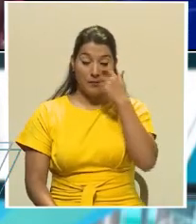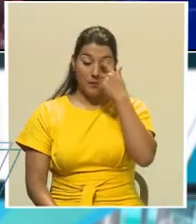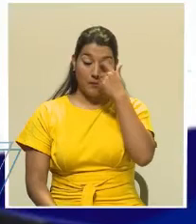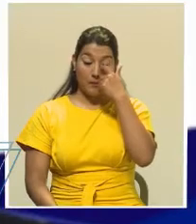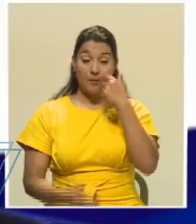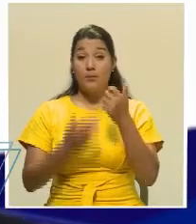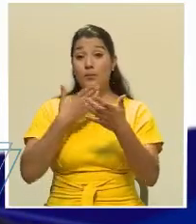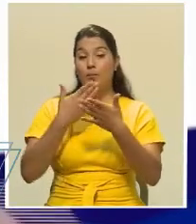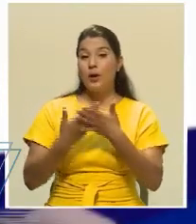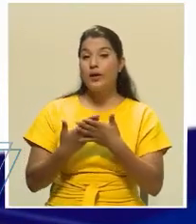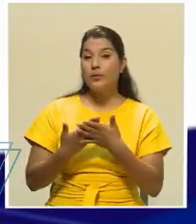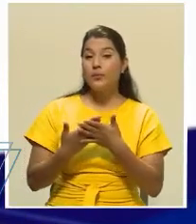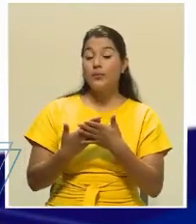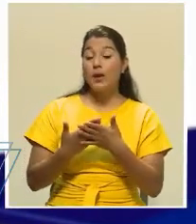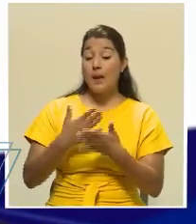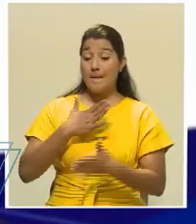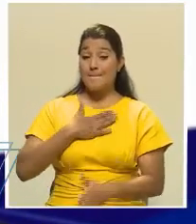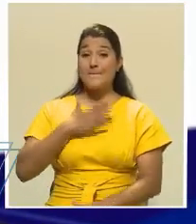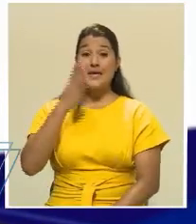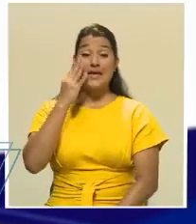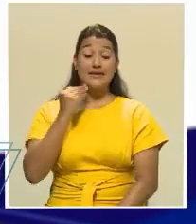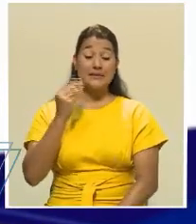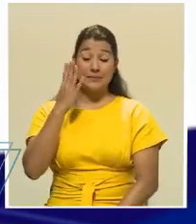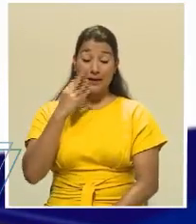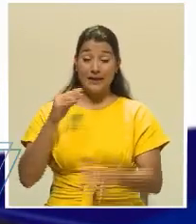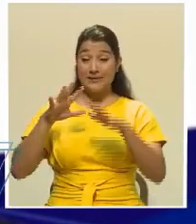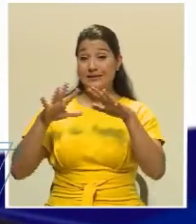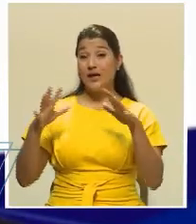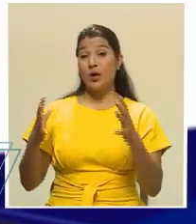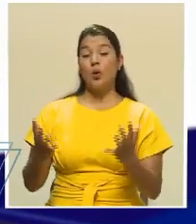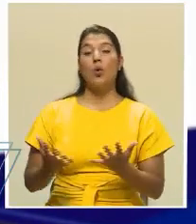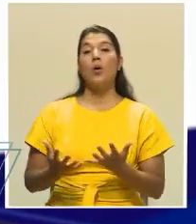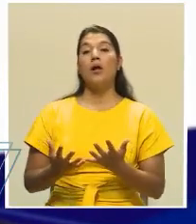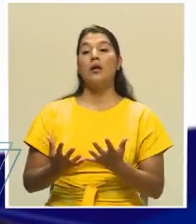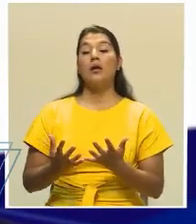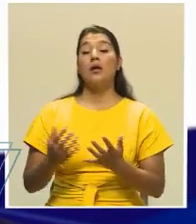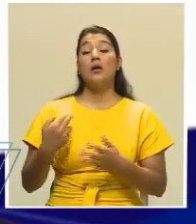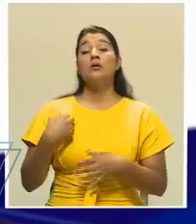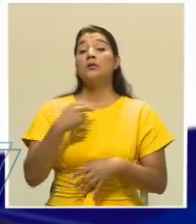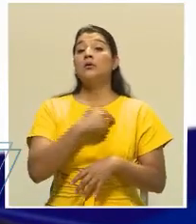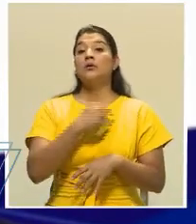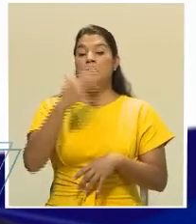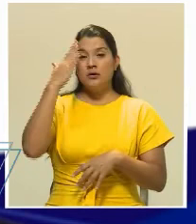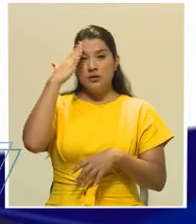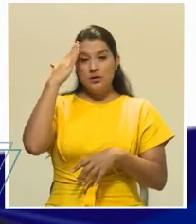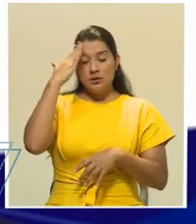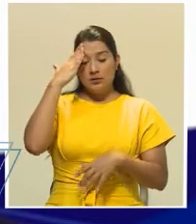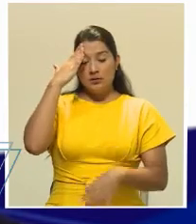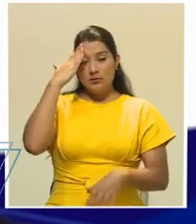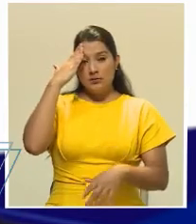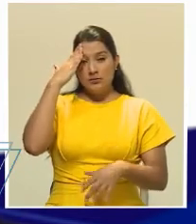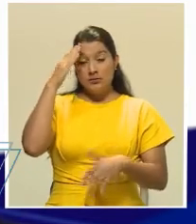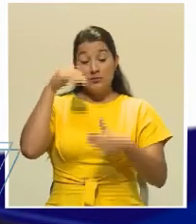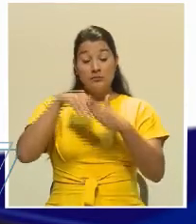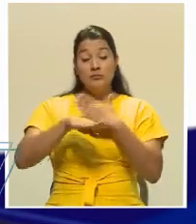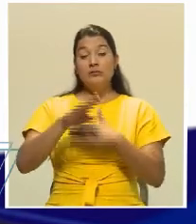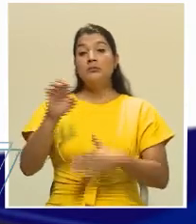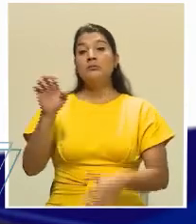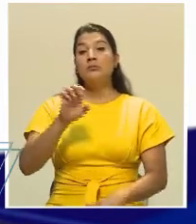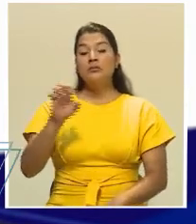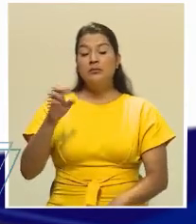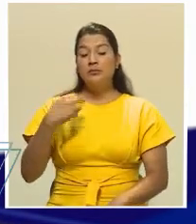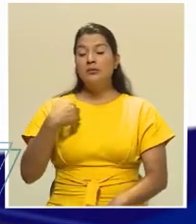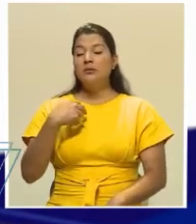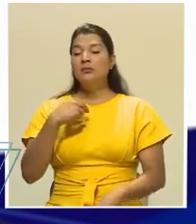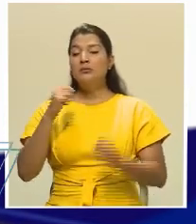Bueno, de la experiencia global, ¿verdad? Uno sabe que en las emergencias se